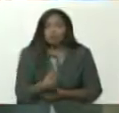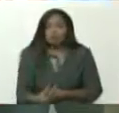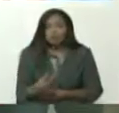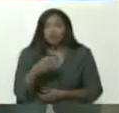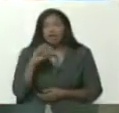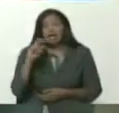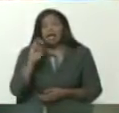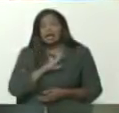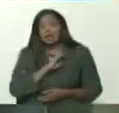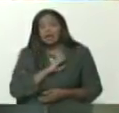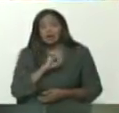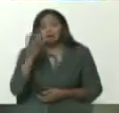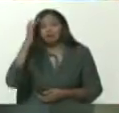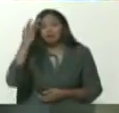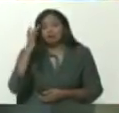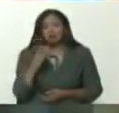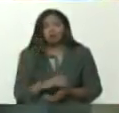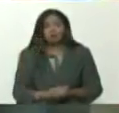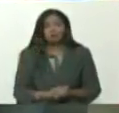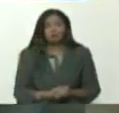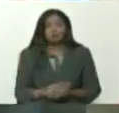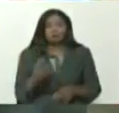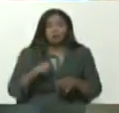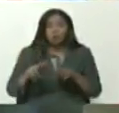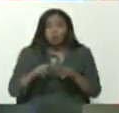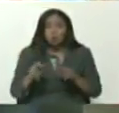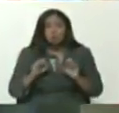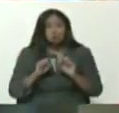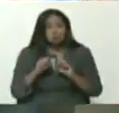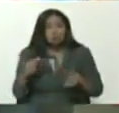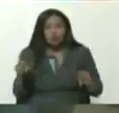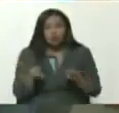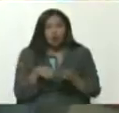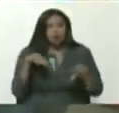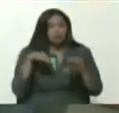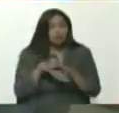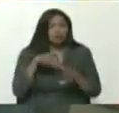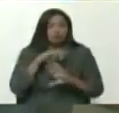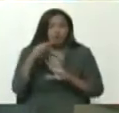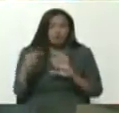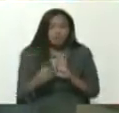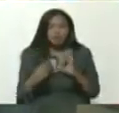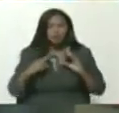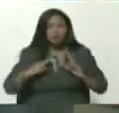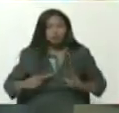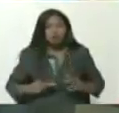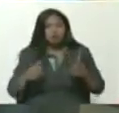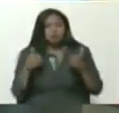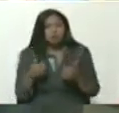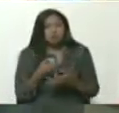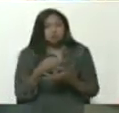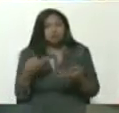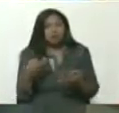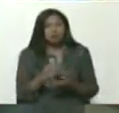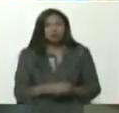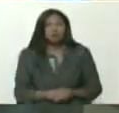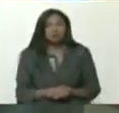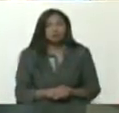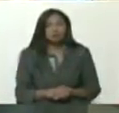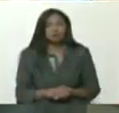enero, febrero, para que los muchachos tengan sus zapatos completos, tengan su uniforme bien, tengan todos